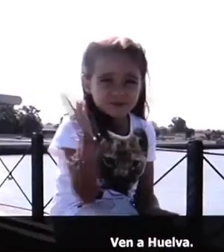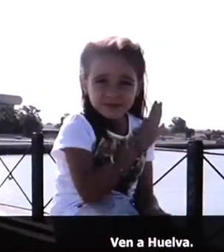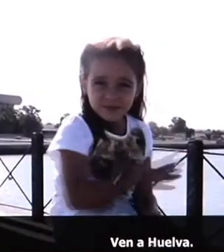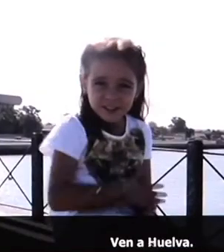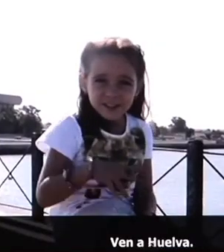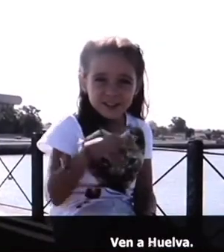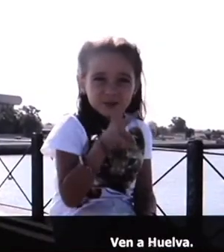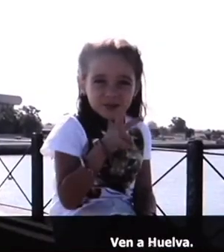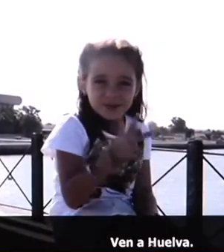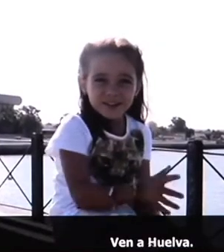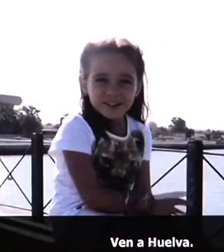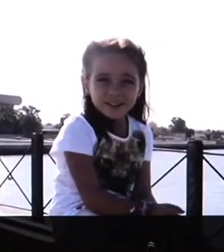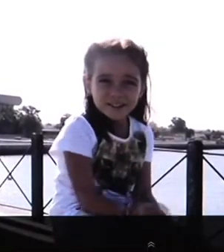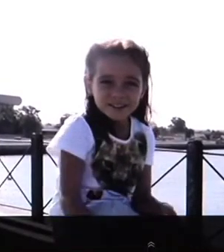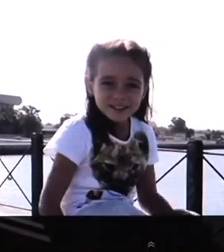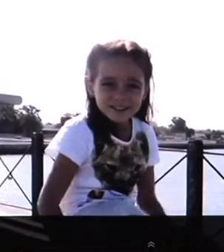promocionar nuestra provincia.